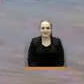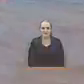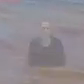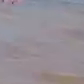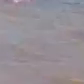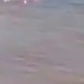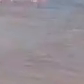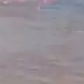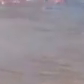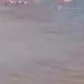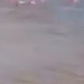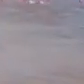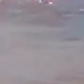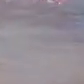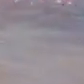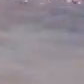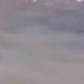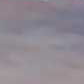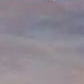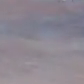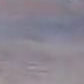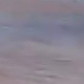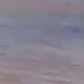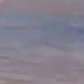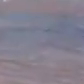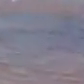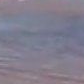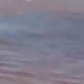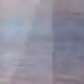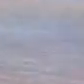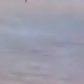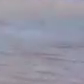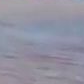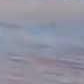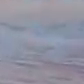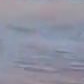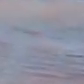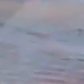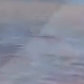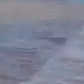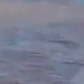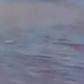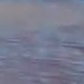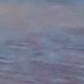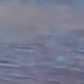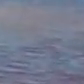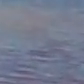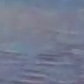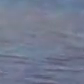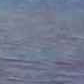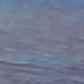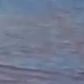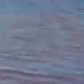Ya regresamos con más información en RTVC Noticias.